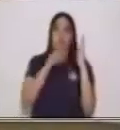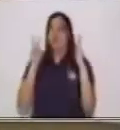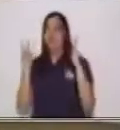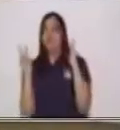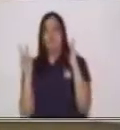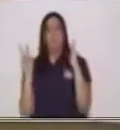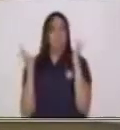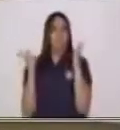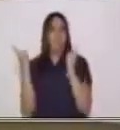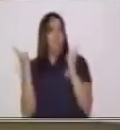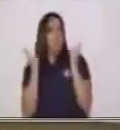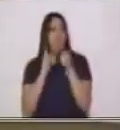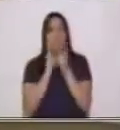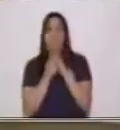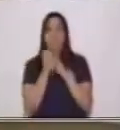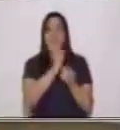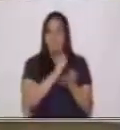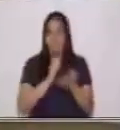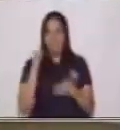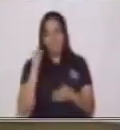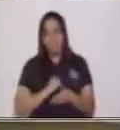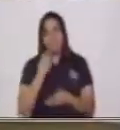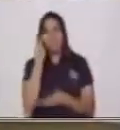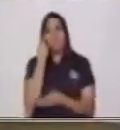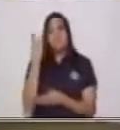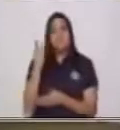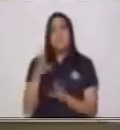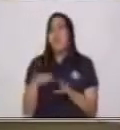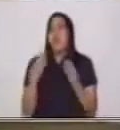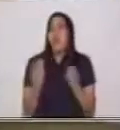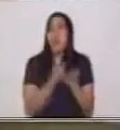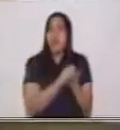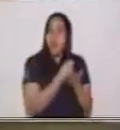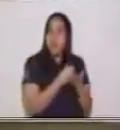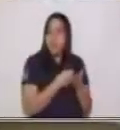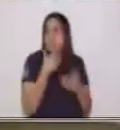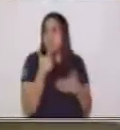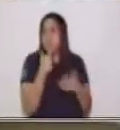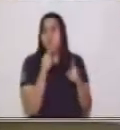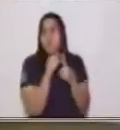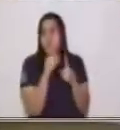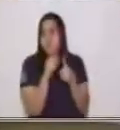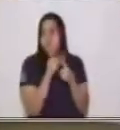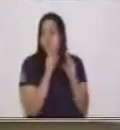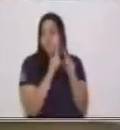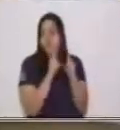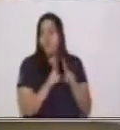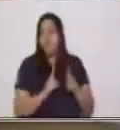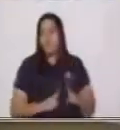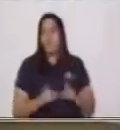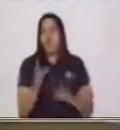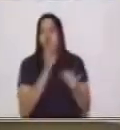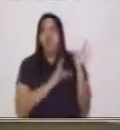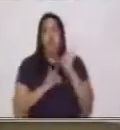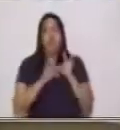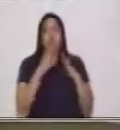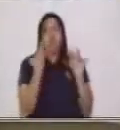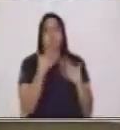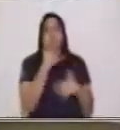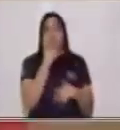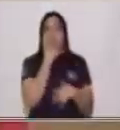reglas que tiene esta letra para que tú puedas observar si te has equivocado o no, o si en algún momento has cometido este